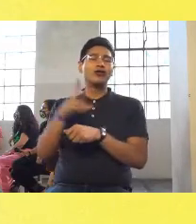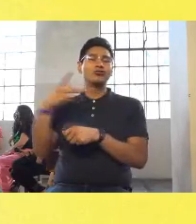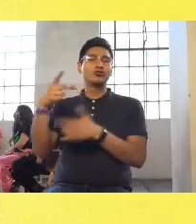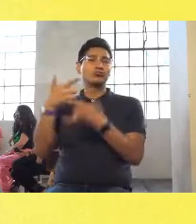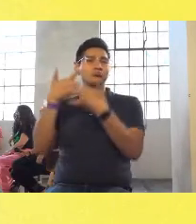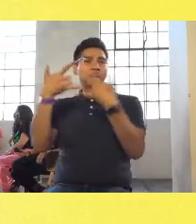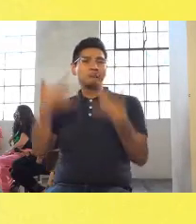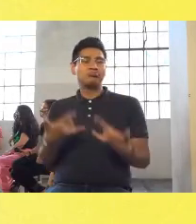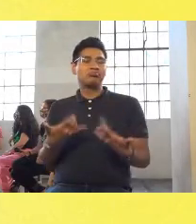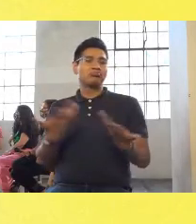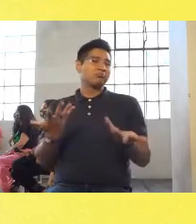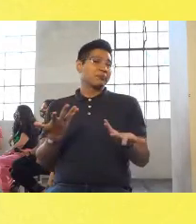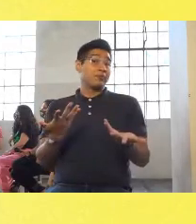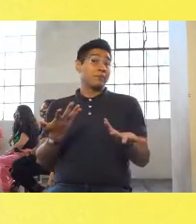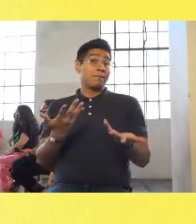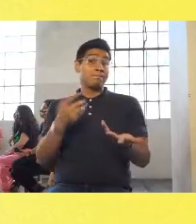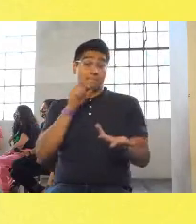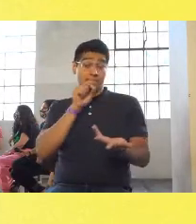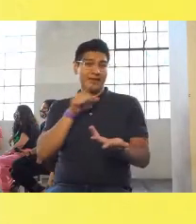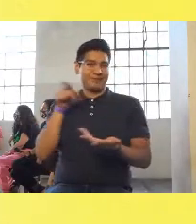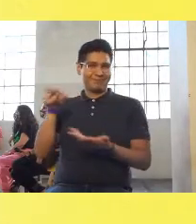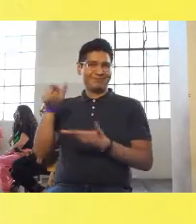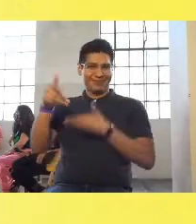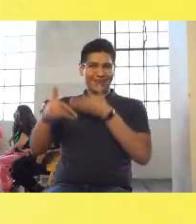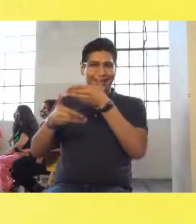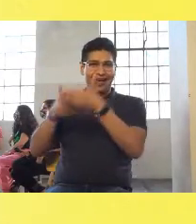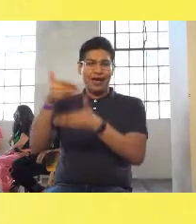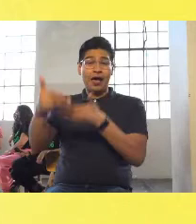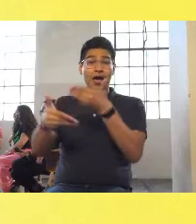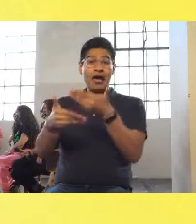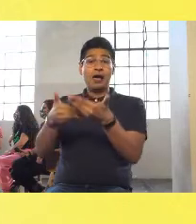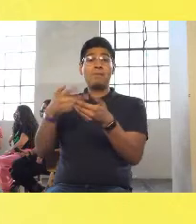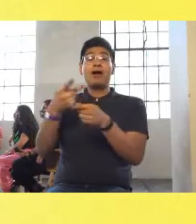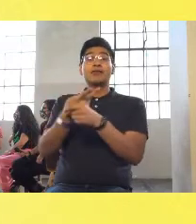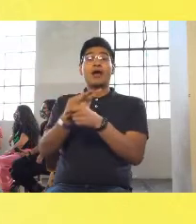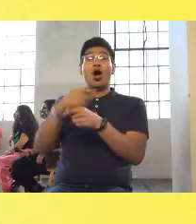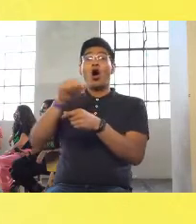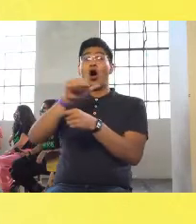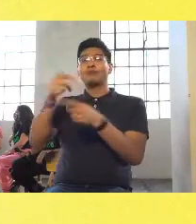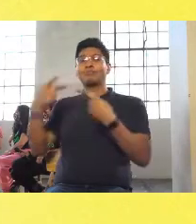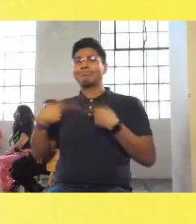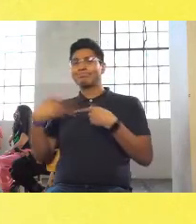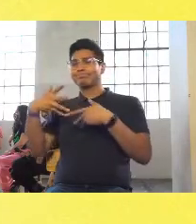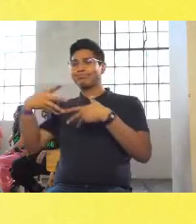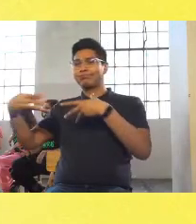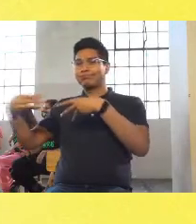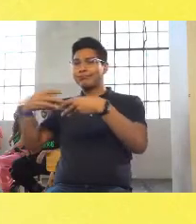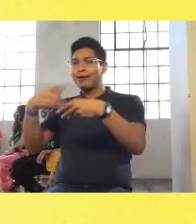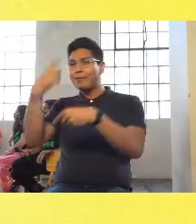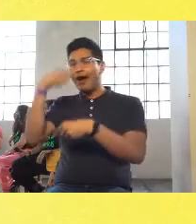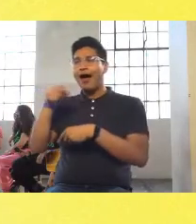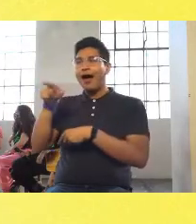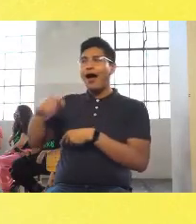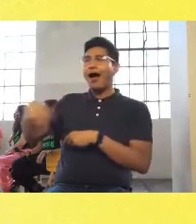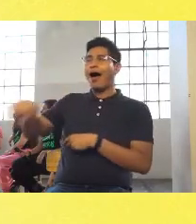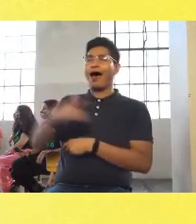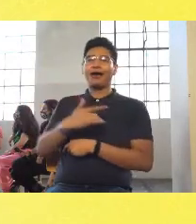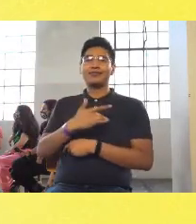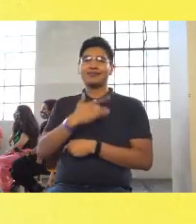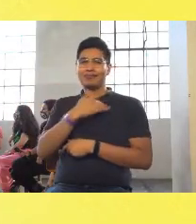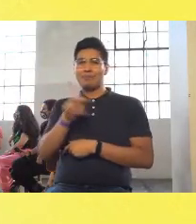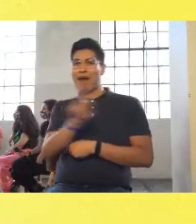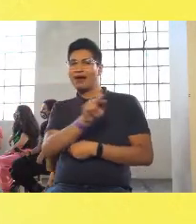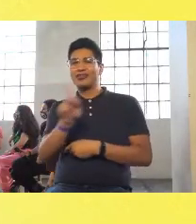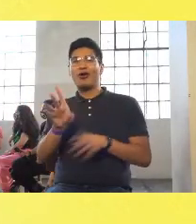¿no? En este mundo y cómo esas huellas y cómo esas semillas, ¿no? También crecieron a partir de la indignación, de la injusticia, del dolor, ¿no?